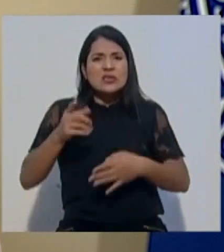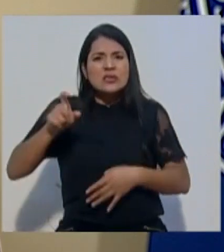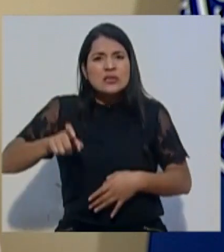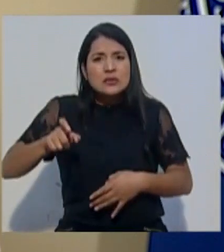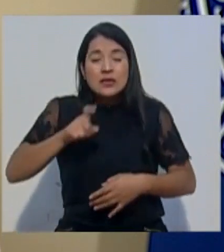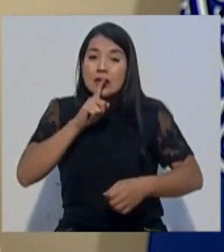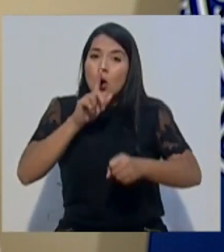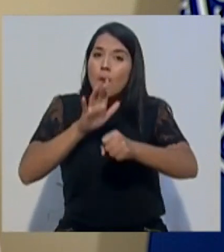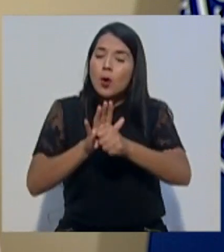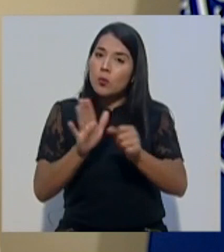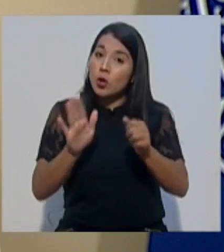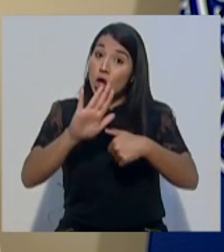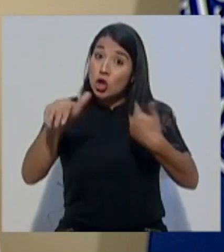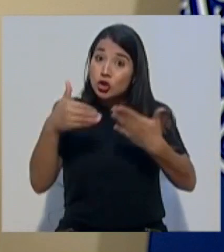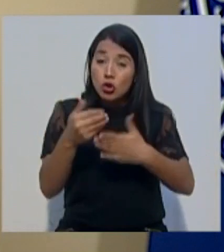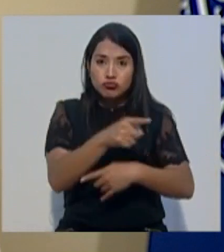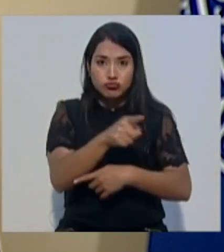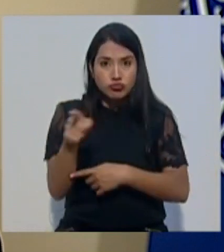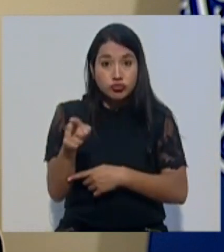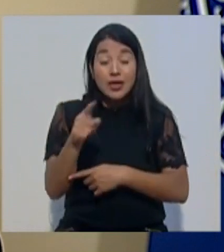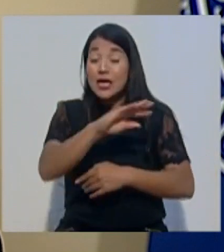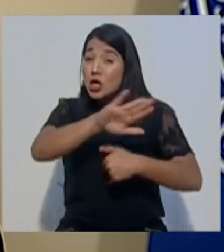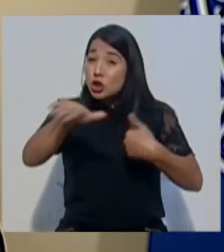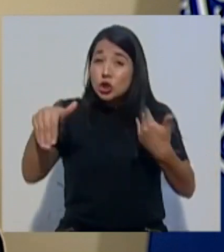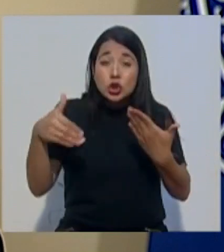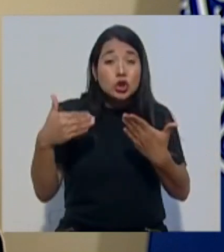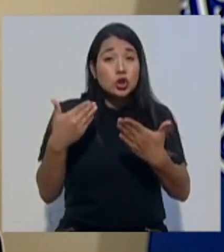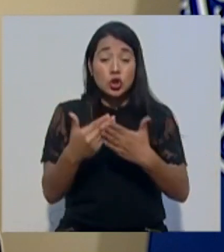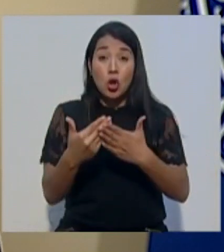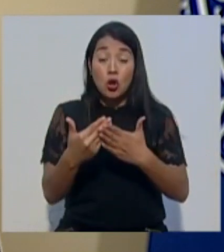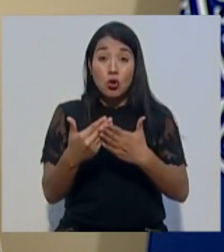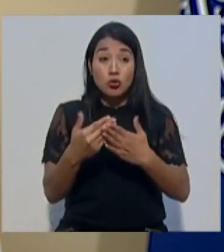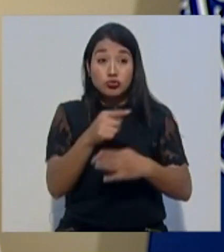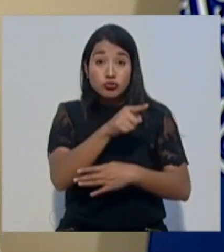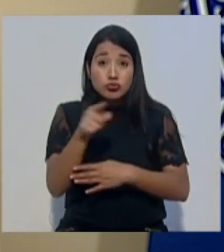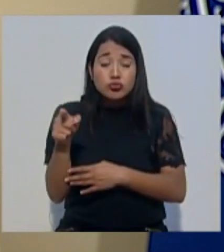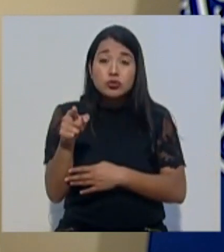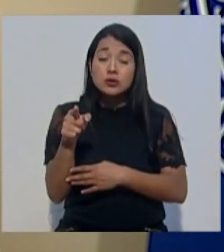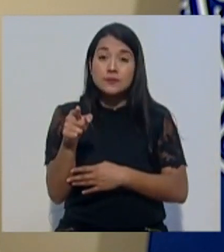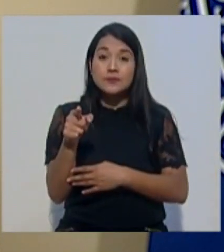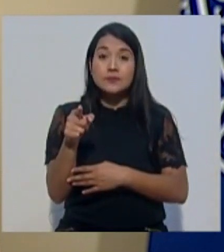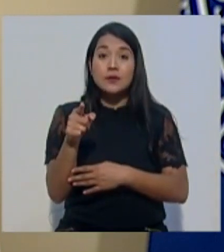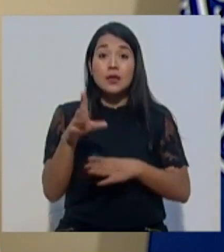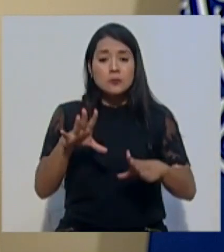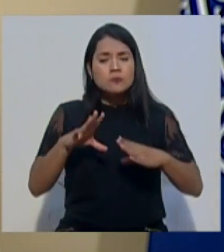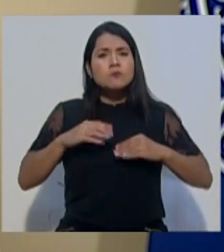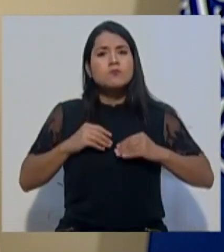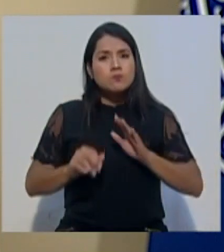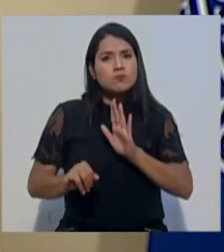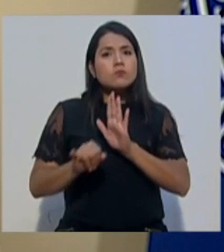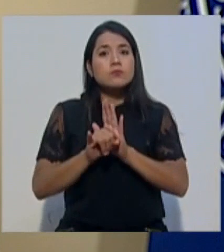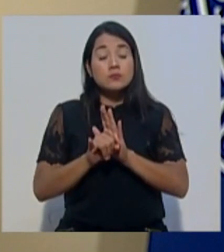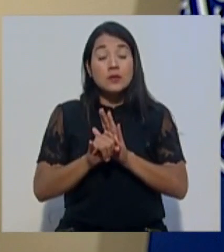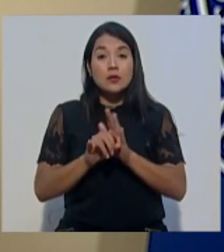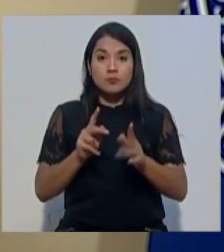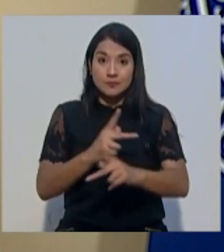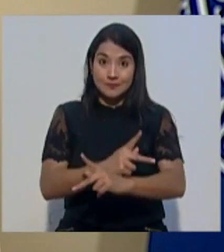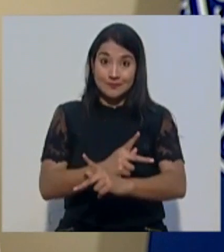compromiso de todas y todos, que todas y todos nos pongamos la camiseta